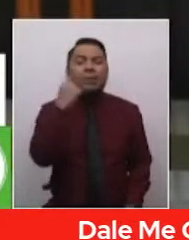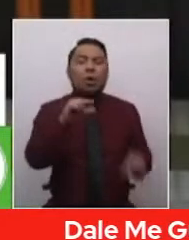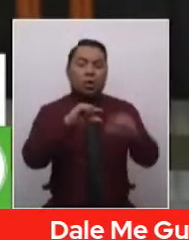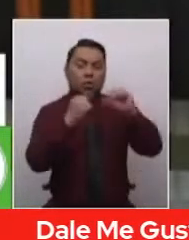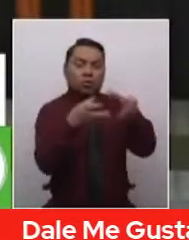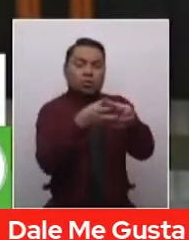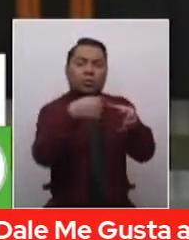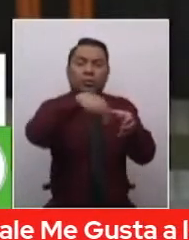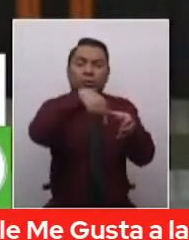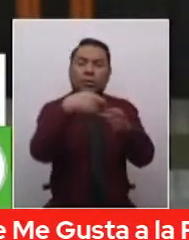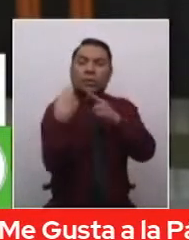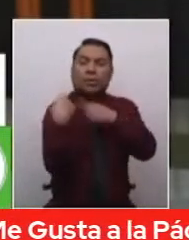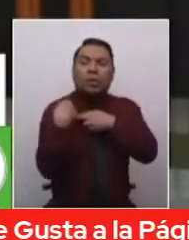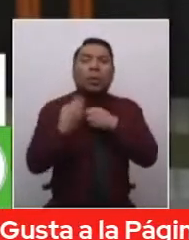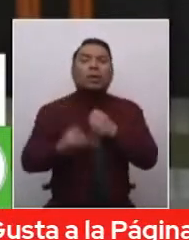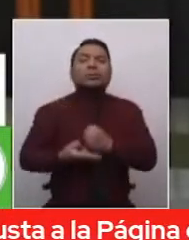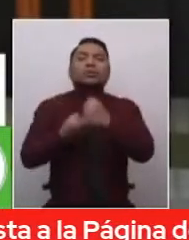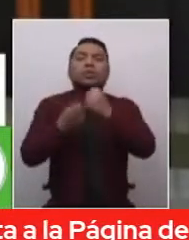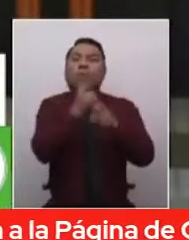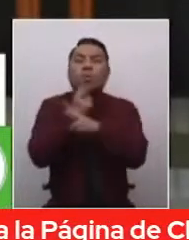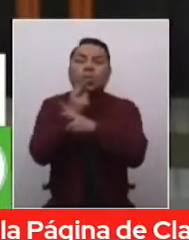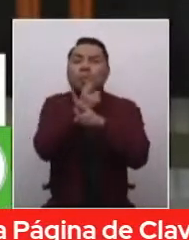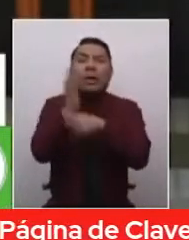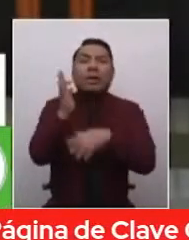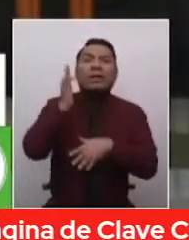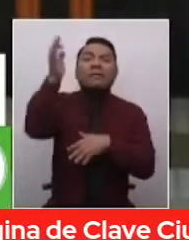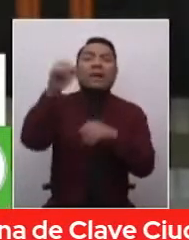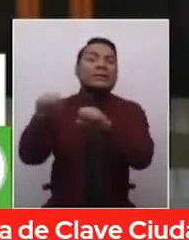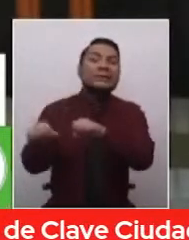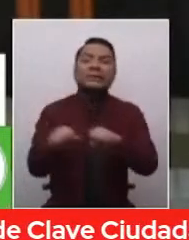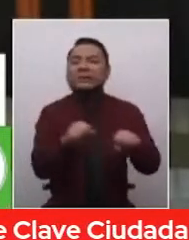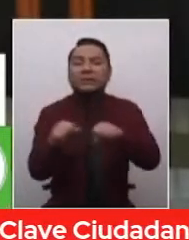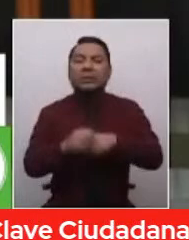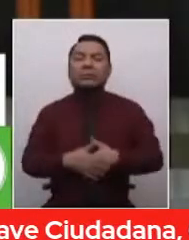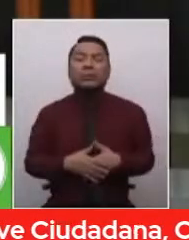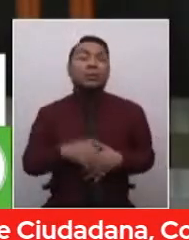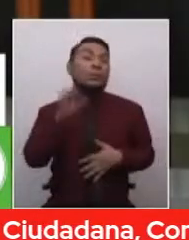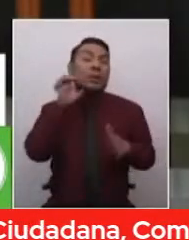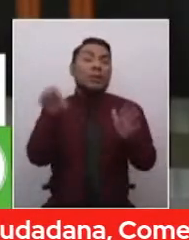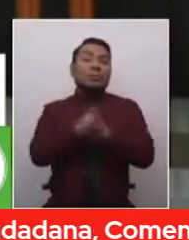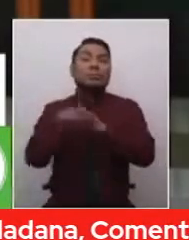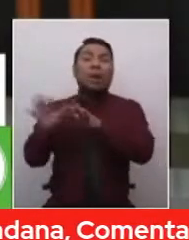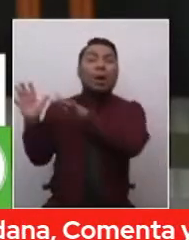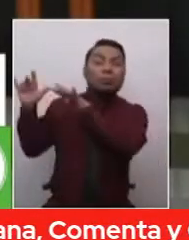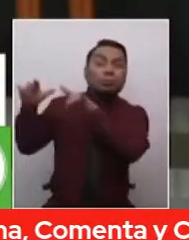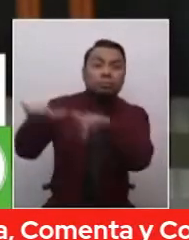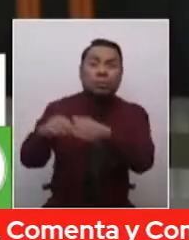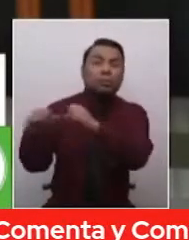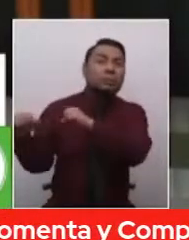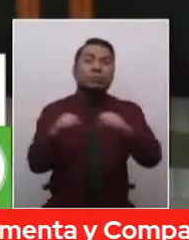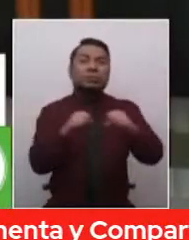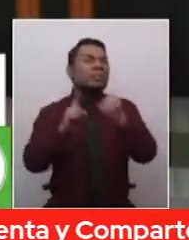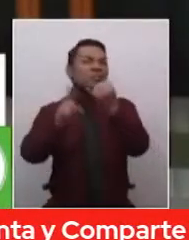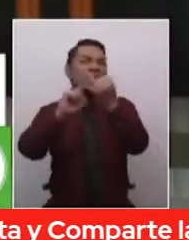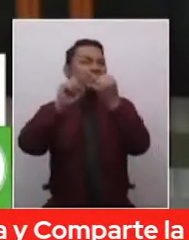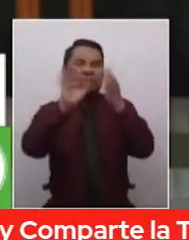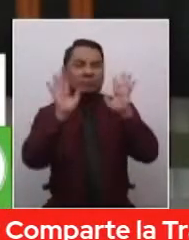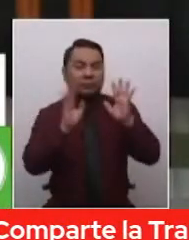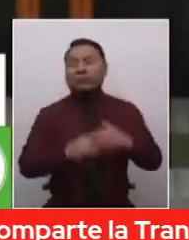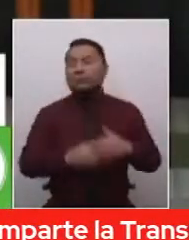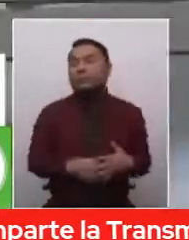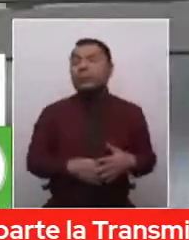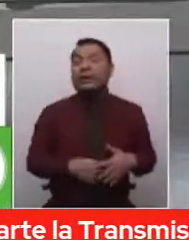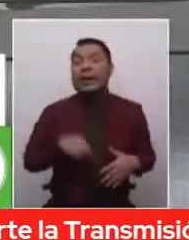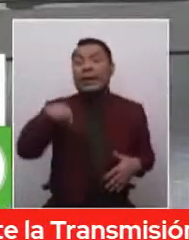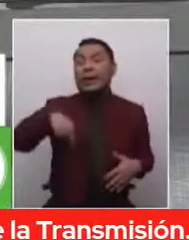directivas sobre la seguridad en casos de sismos, fenómeno del Niño y desastres naturales en general. Aquí